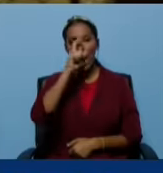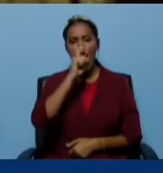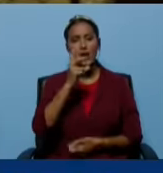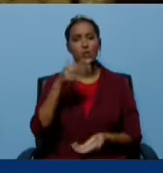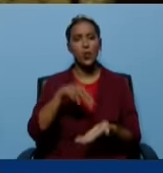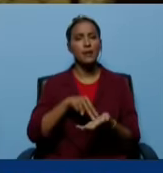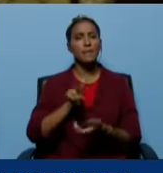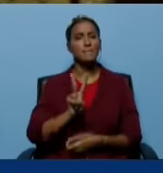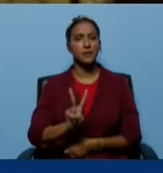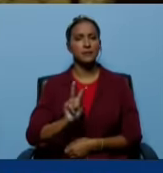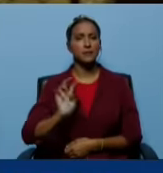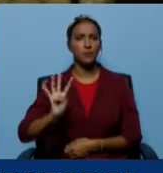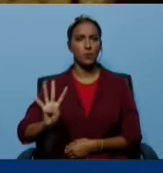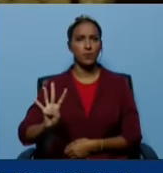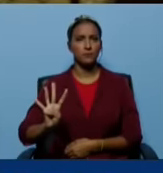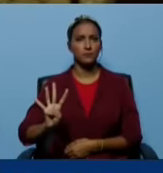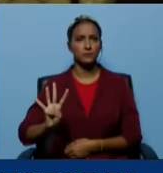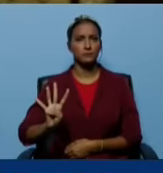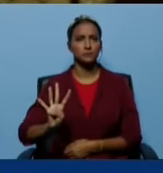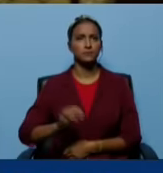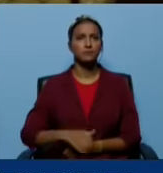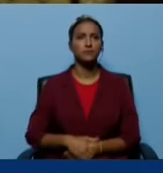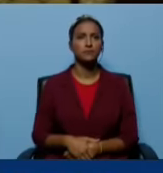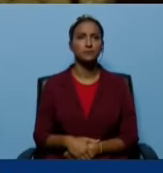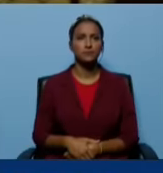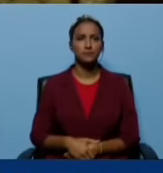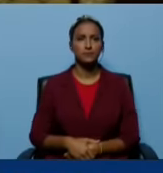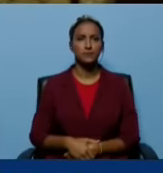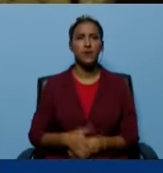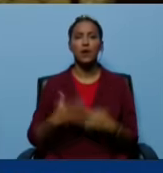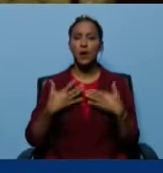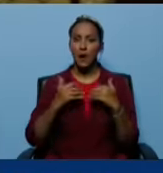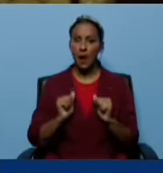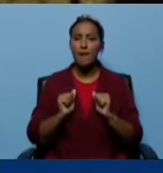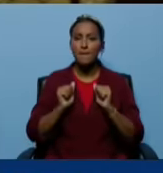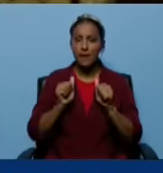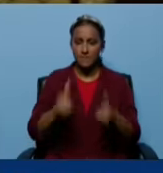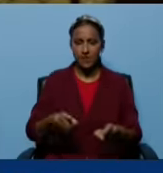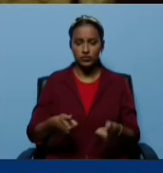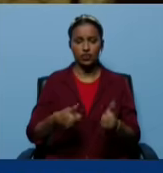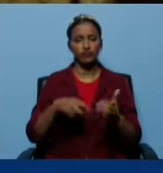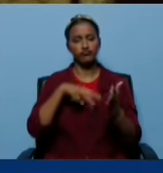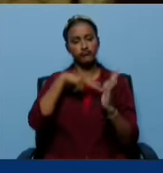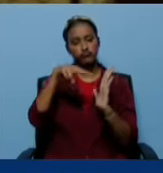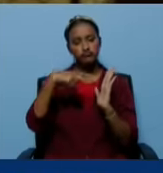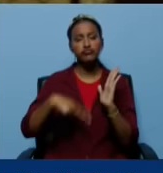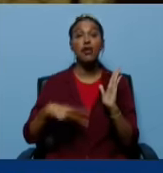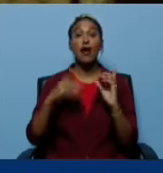Por lo que paso a leer la decisión.